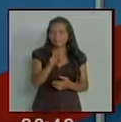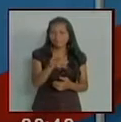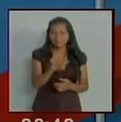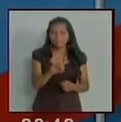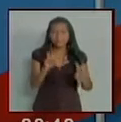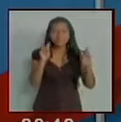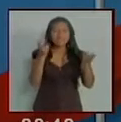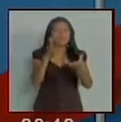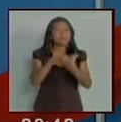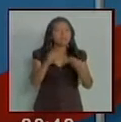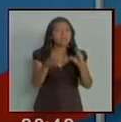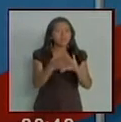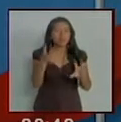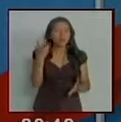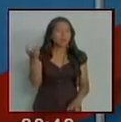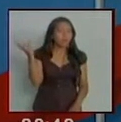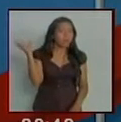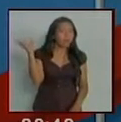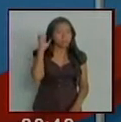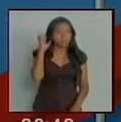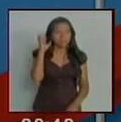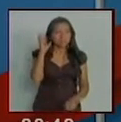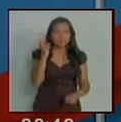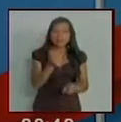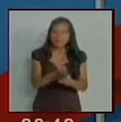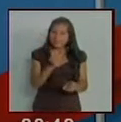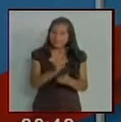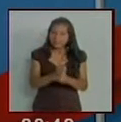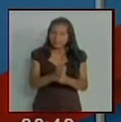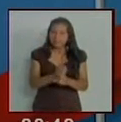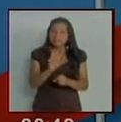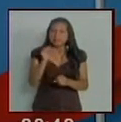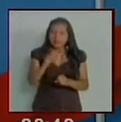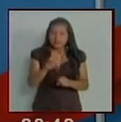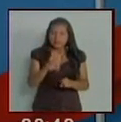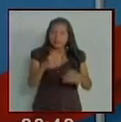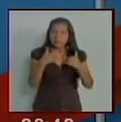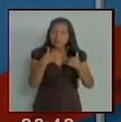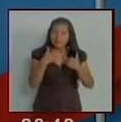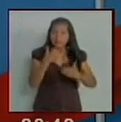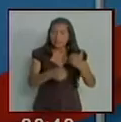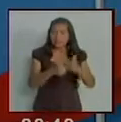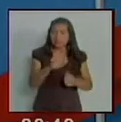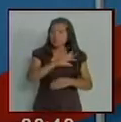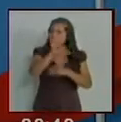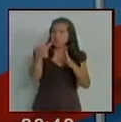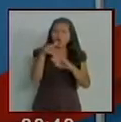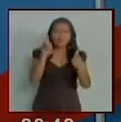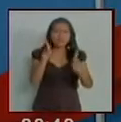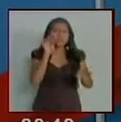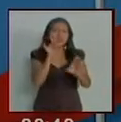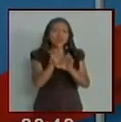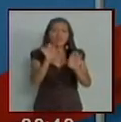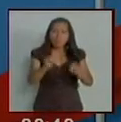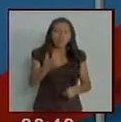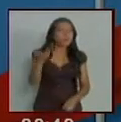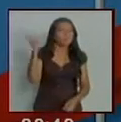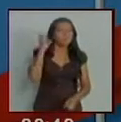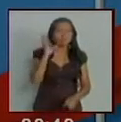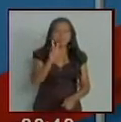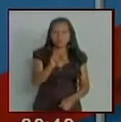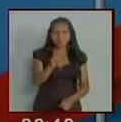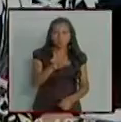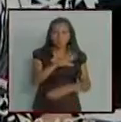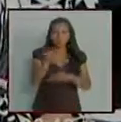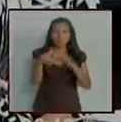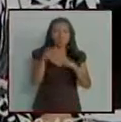historia de los implantes cocleares ha tenido sus caídas, tiene ciertas indicaciones, no sirve para todos los tipos de hipoacusia, no